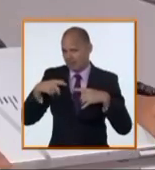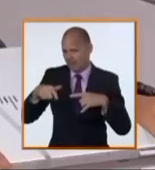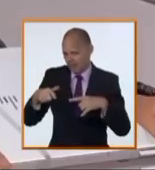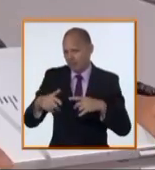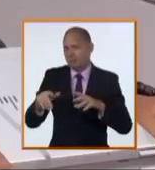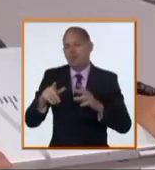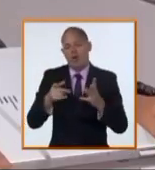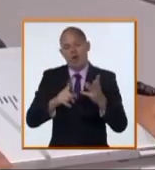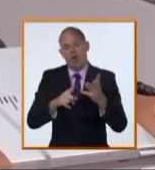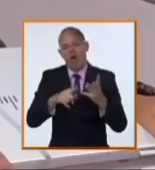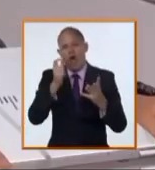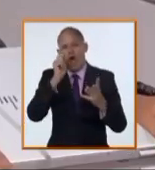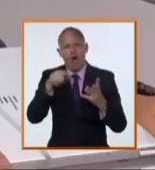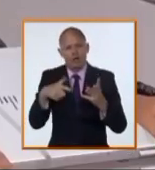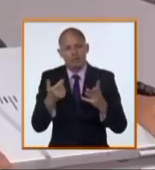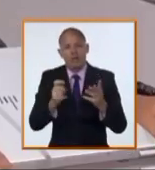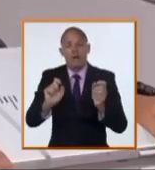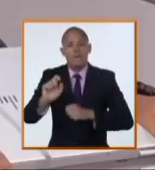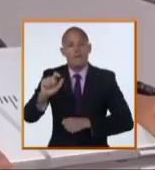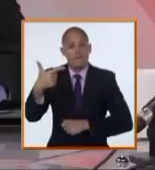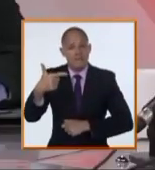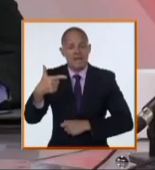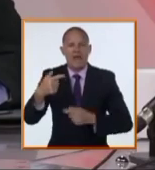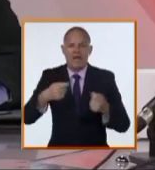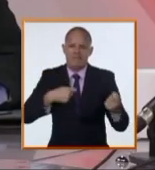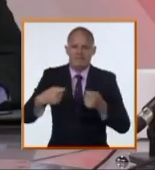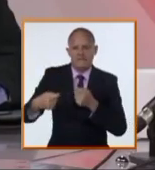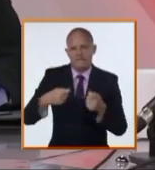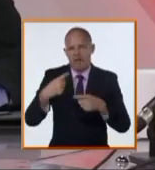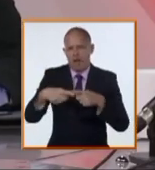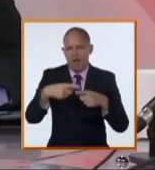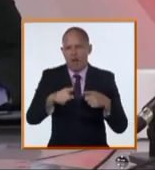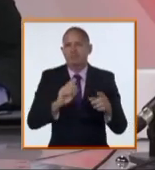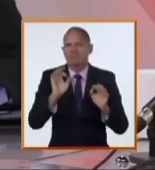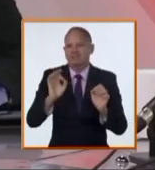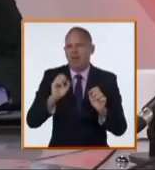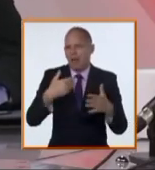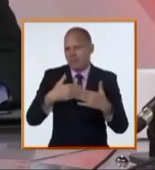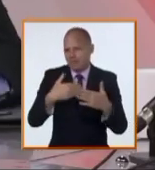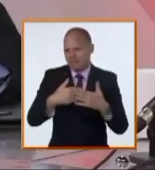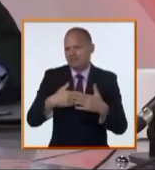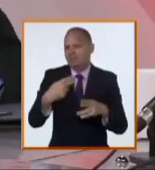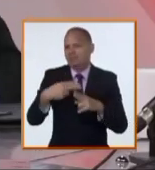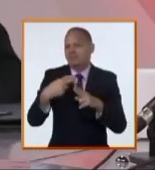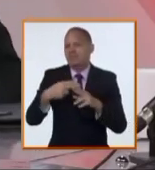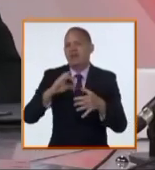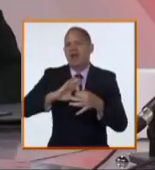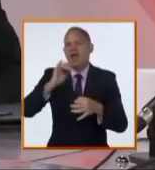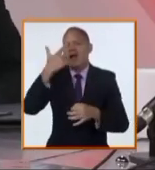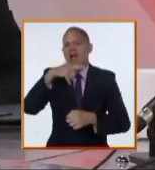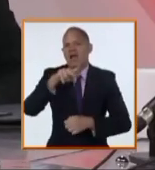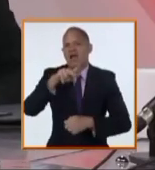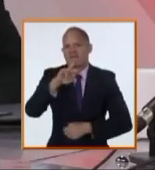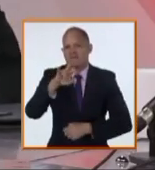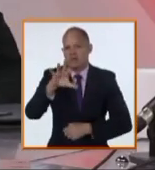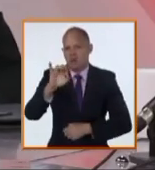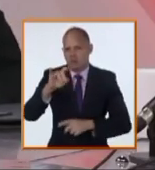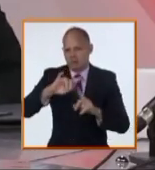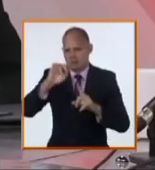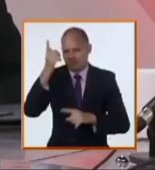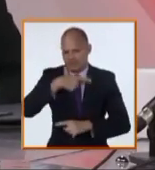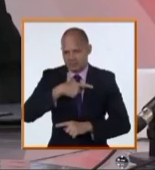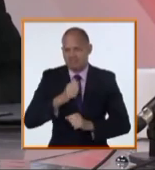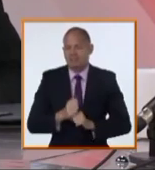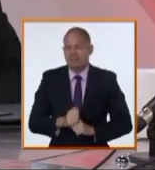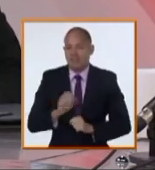alavés a la vez vicepresidente de economía y finanzas del grupo empresarial gaviota con ellos estaremos compartiendo nuestra